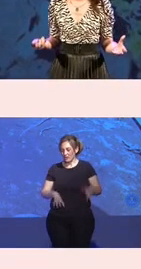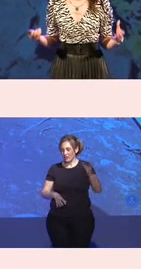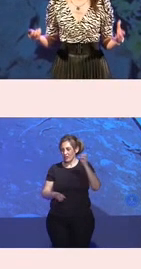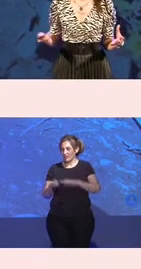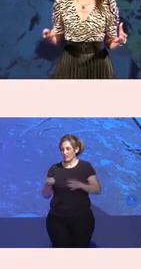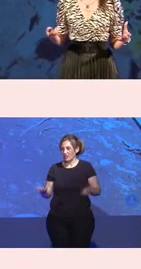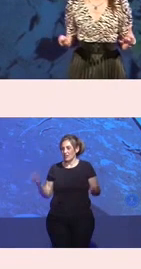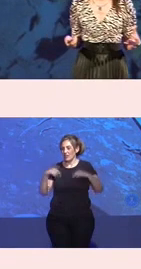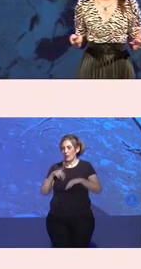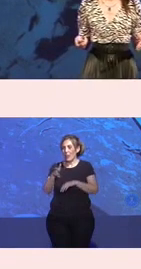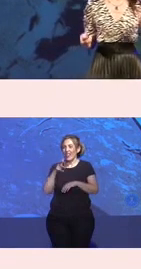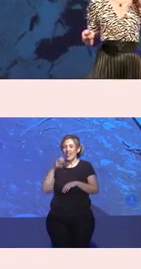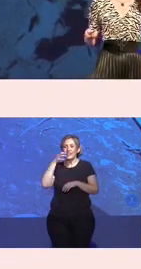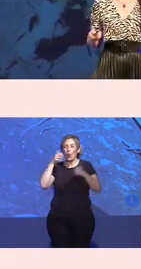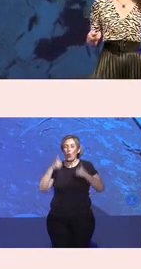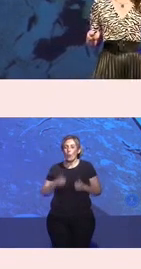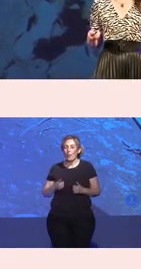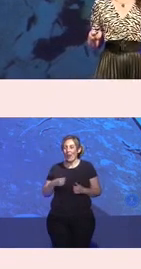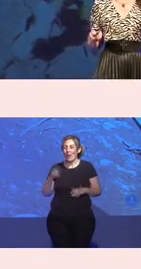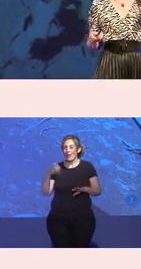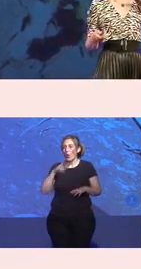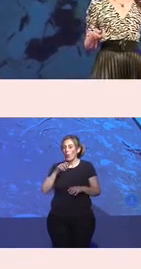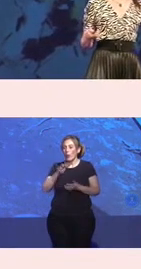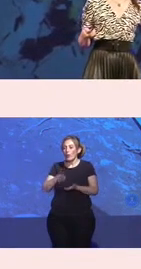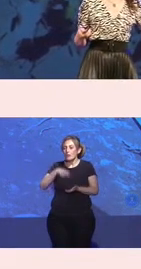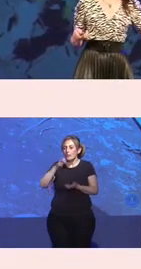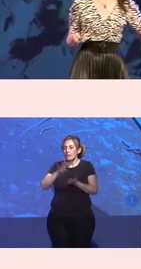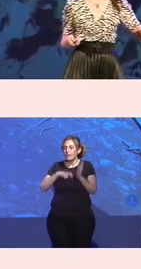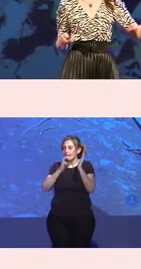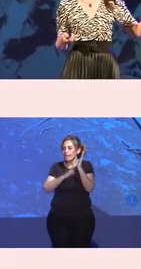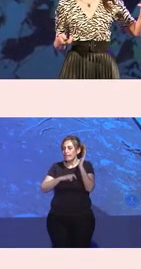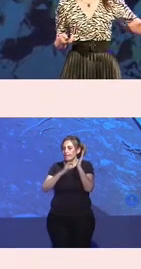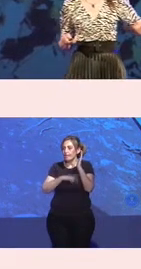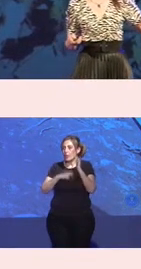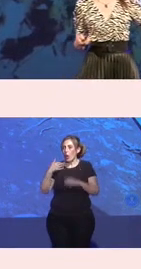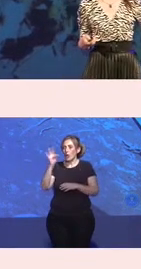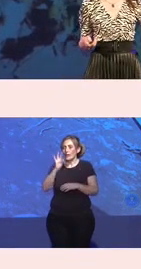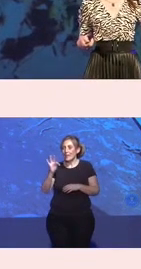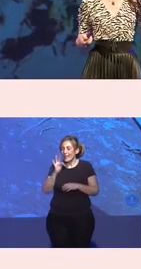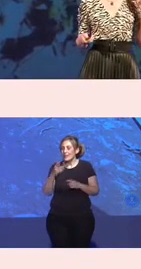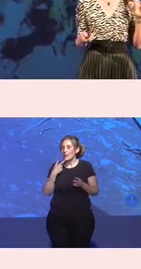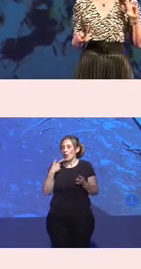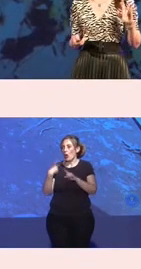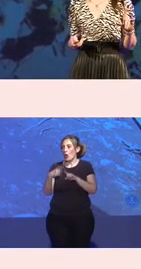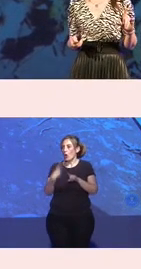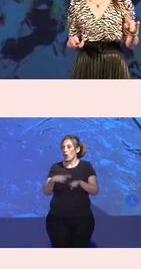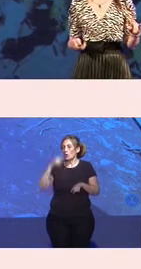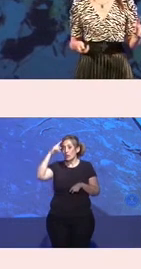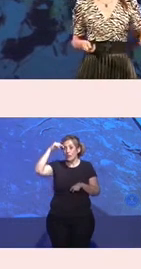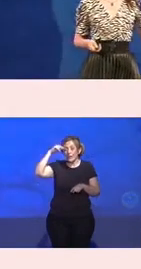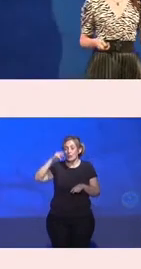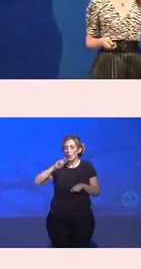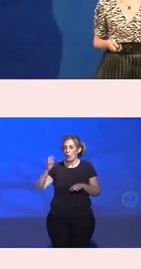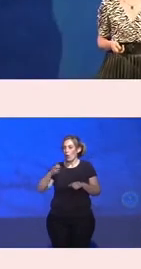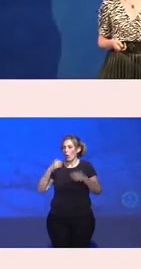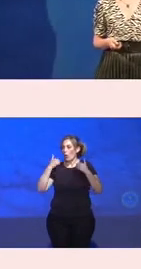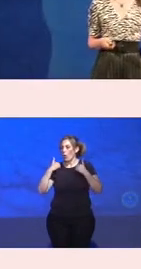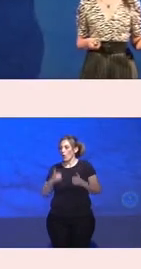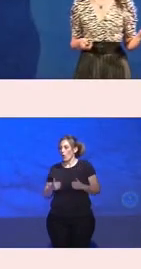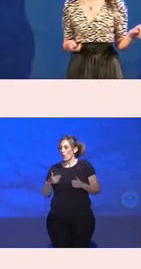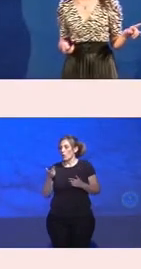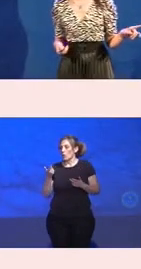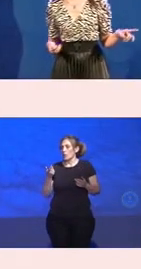por motivos de Derechos Humanos y no solamente estudiantes que también hacen multitud de tesis y que se forman aquí hasta los cuerpos jurídicos y las